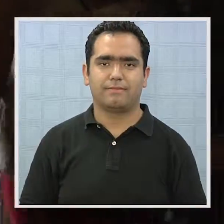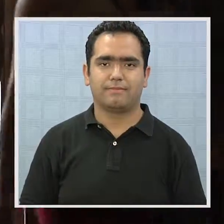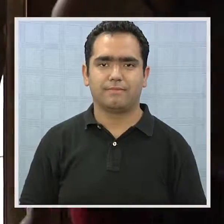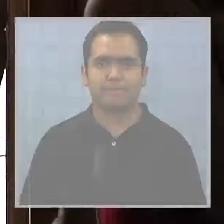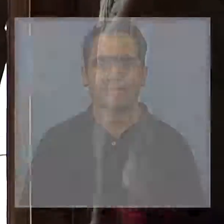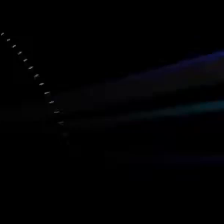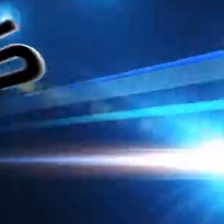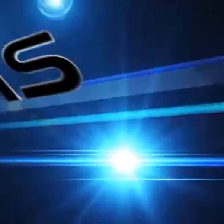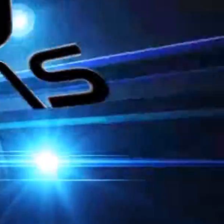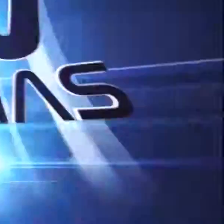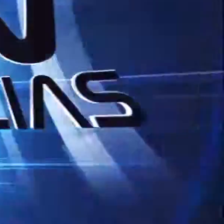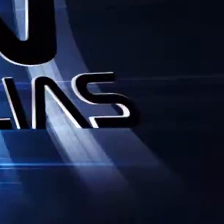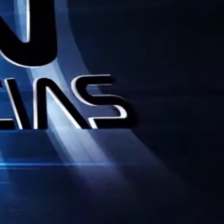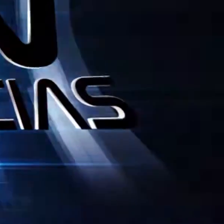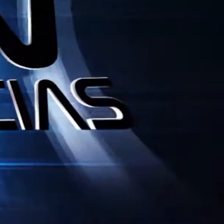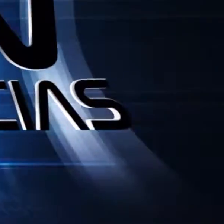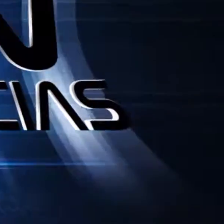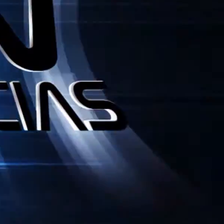¡Gracias!